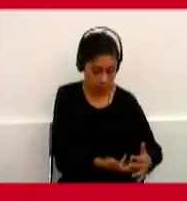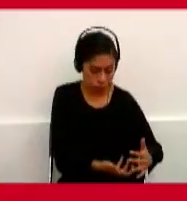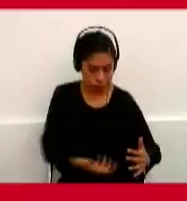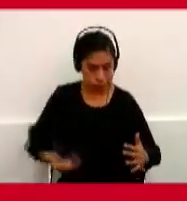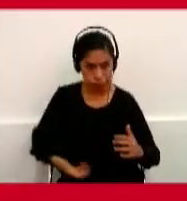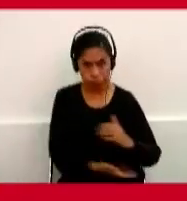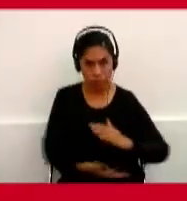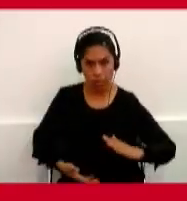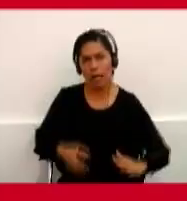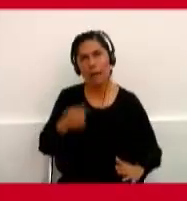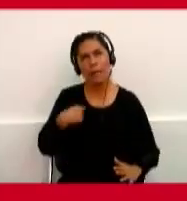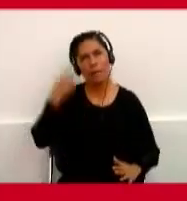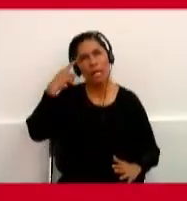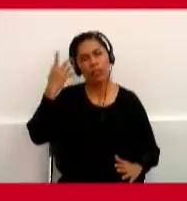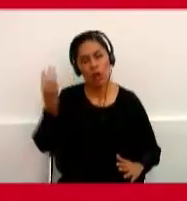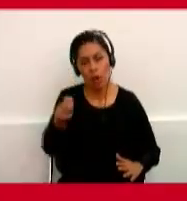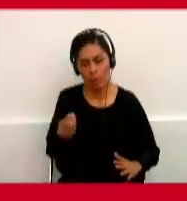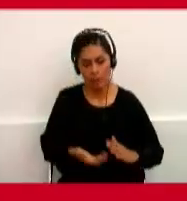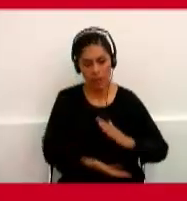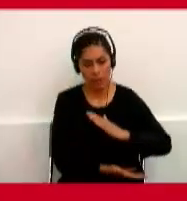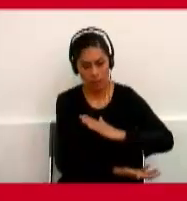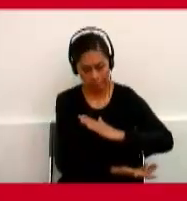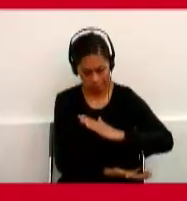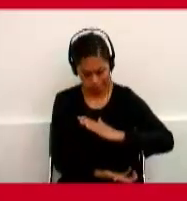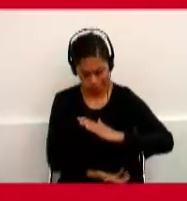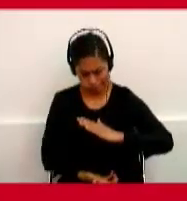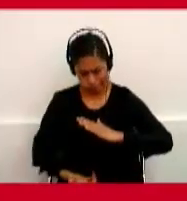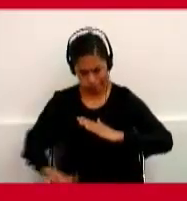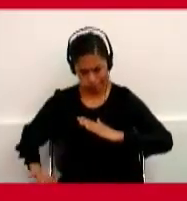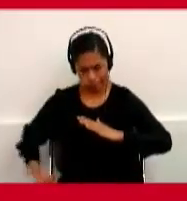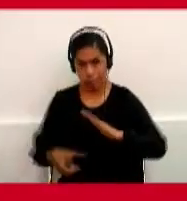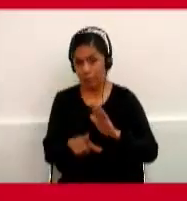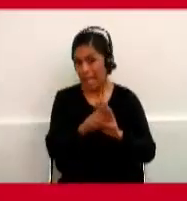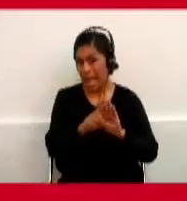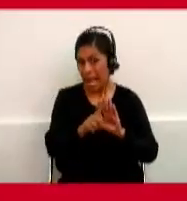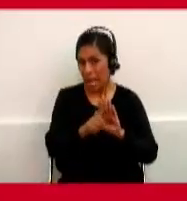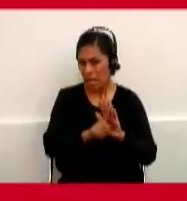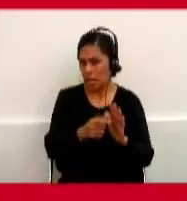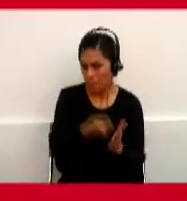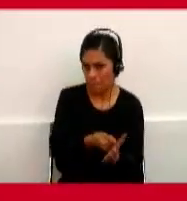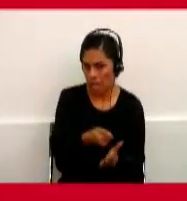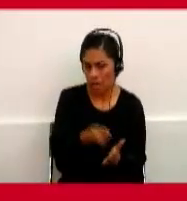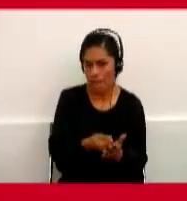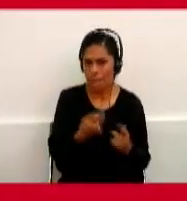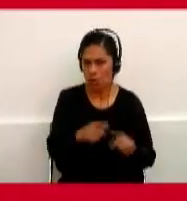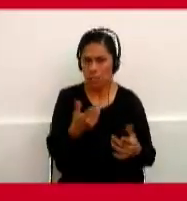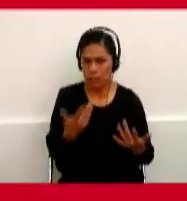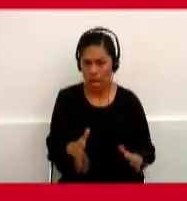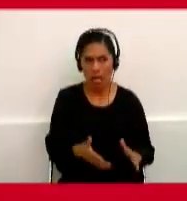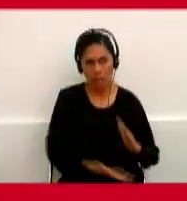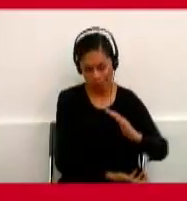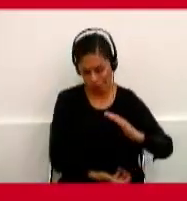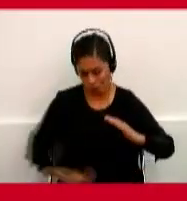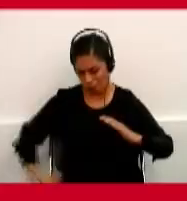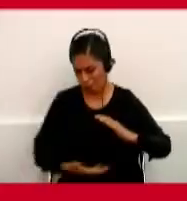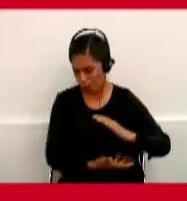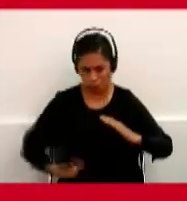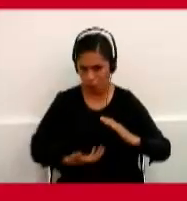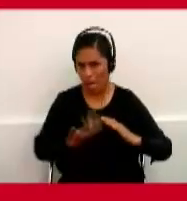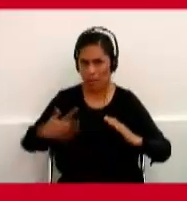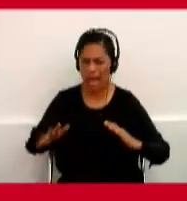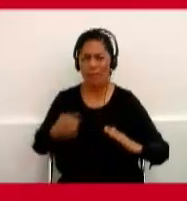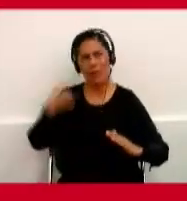por ejemplo, digo, ¿no?, hicimos la medición de la ley a un paga, pero ya extraje el tonelaje que tenía planificado. Si yo